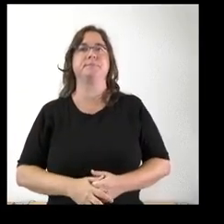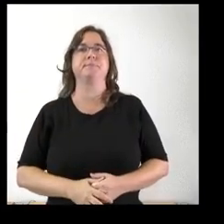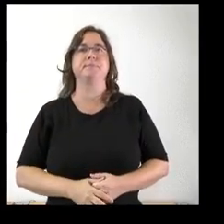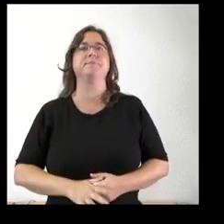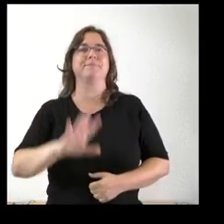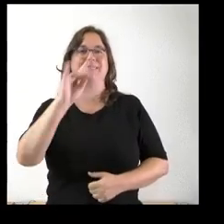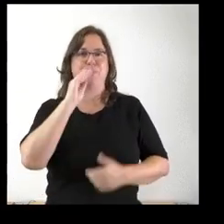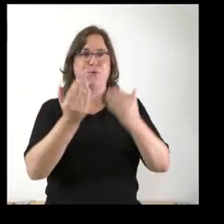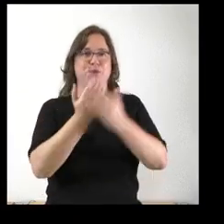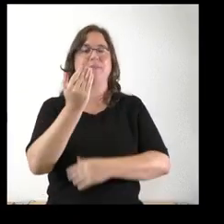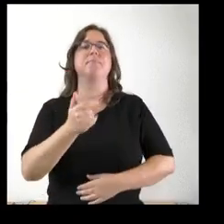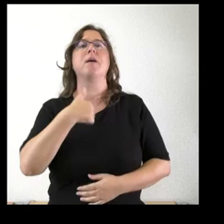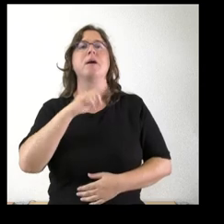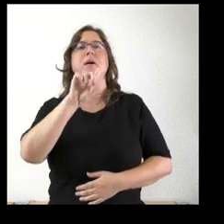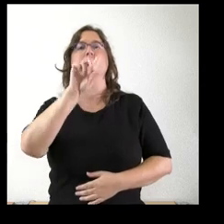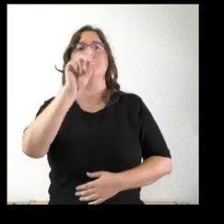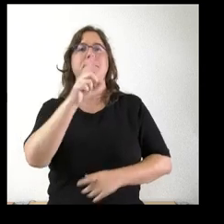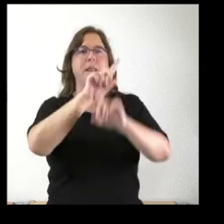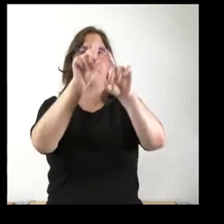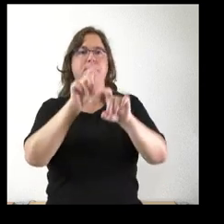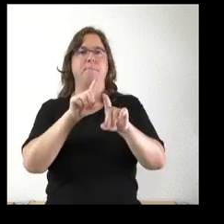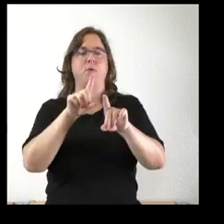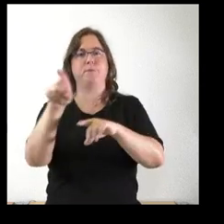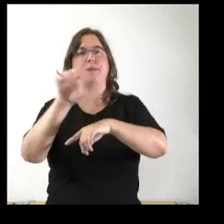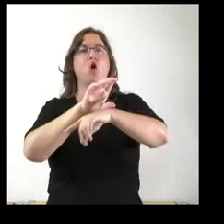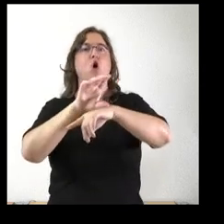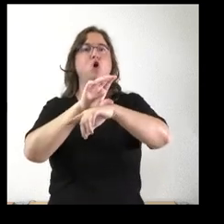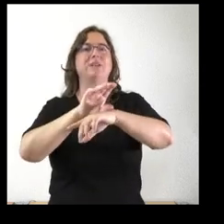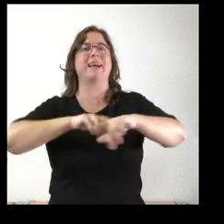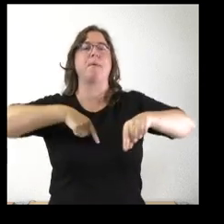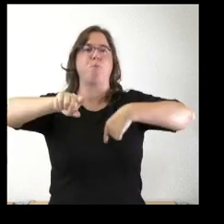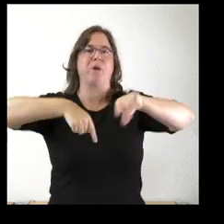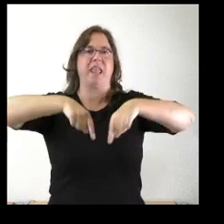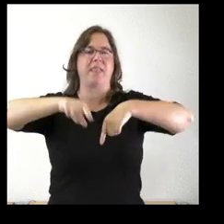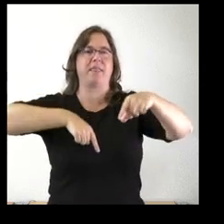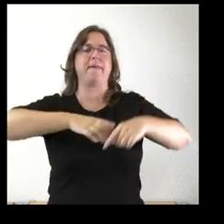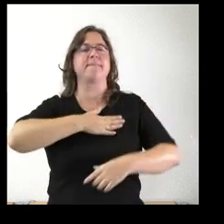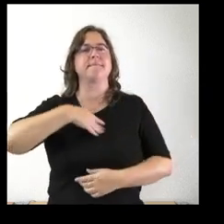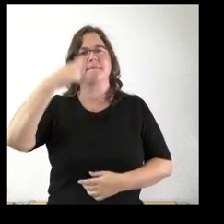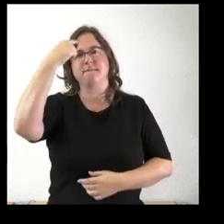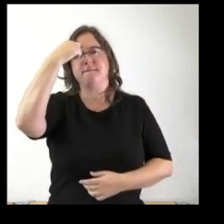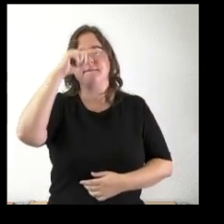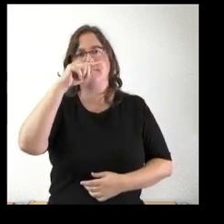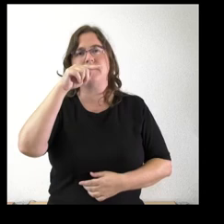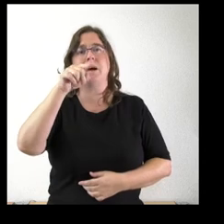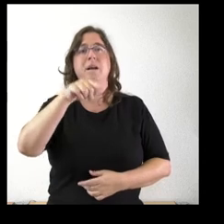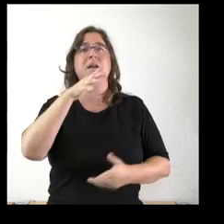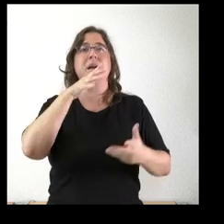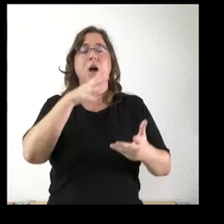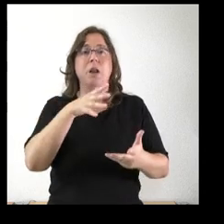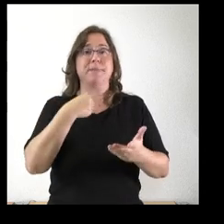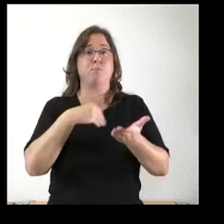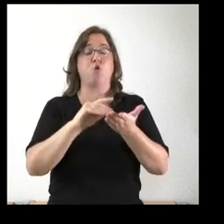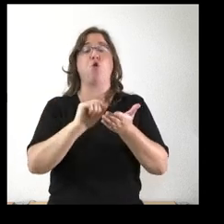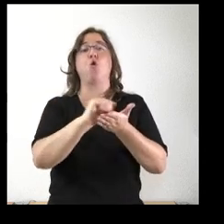Sí, muy buenas. La primera pregunta era para la consejera de Movilidad. Saber si en este mapa, este borrador de mapa que